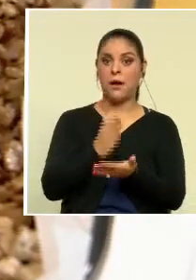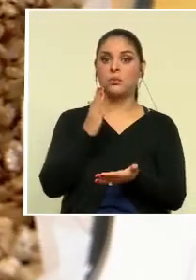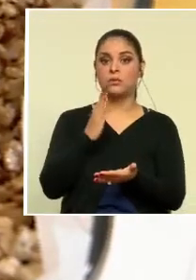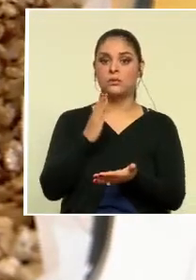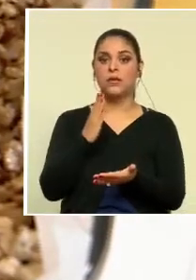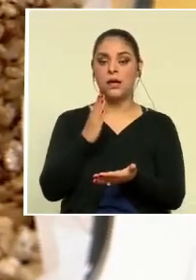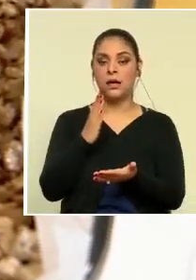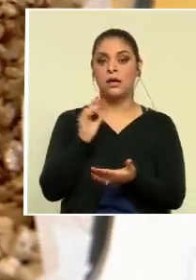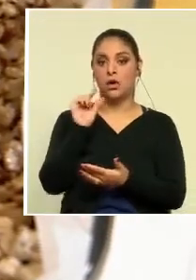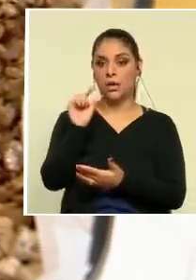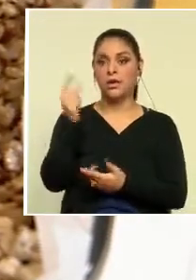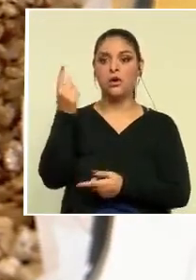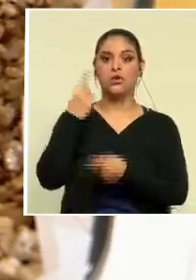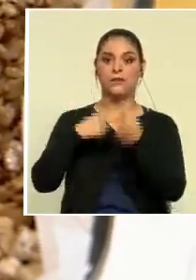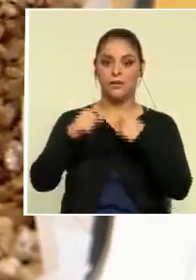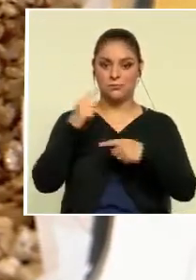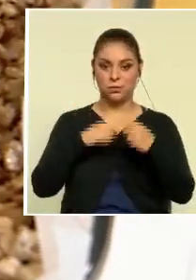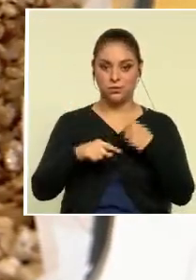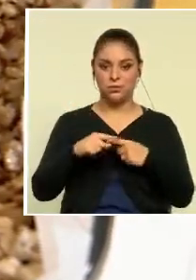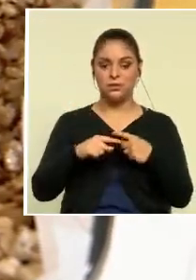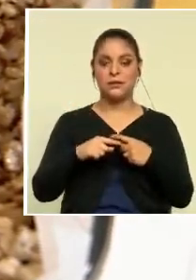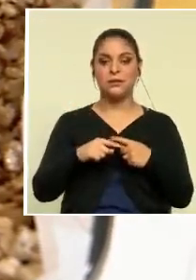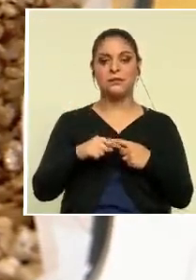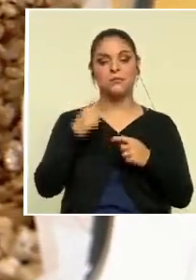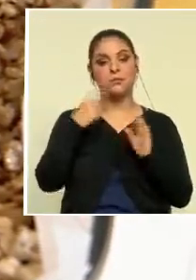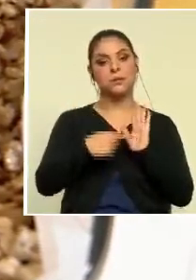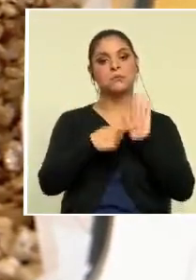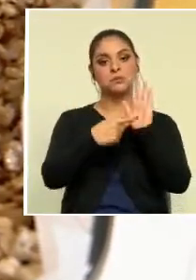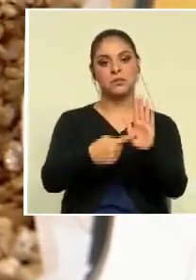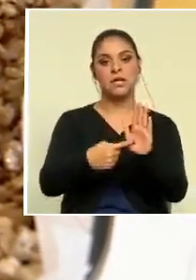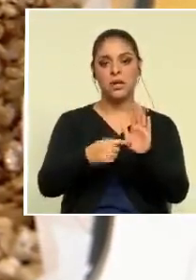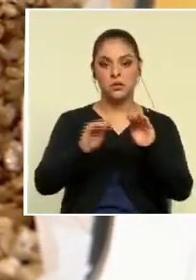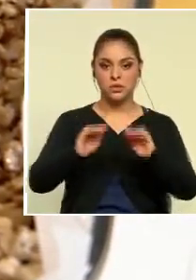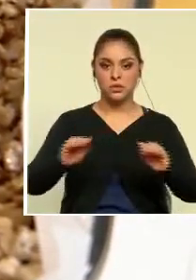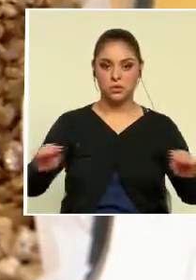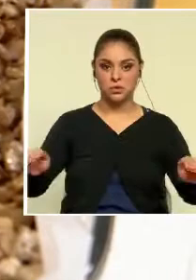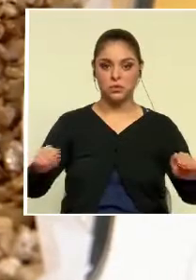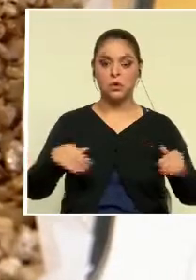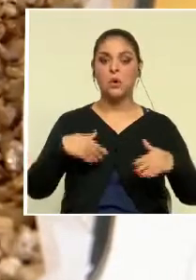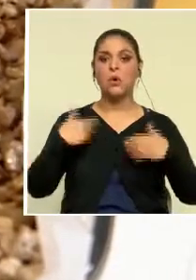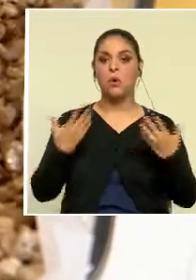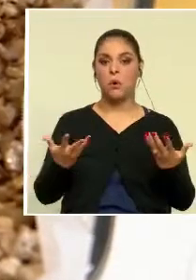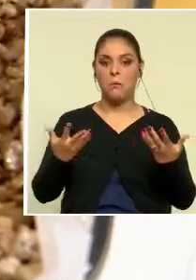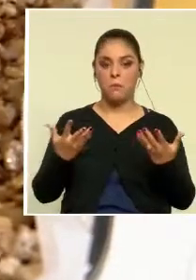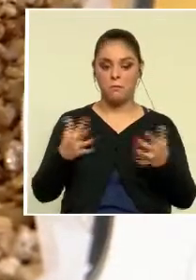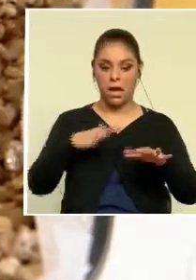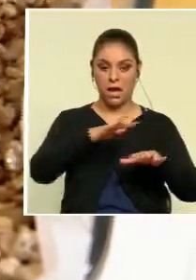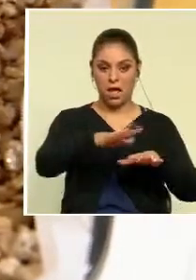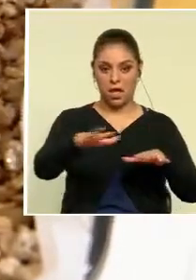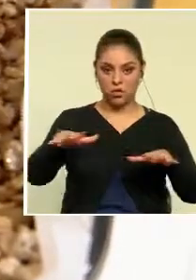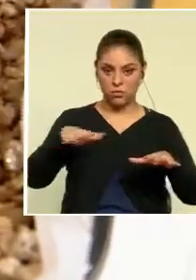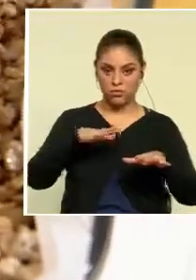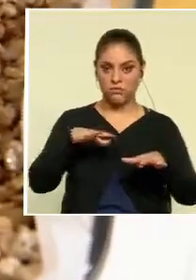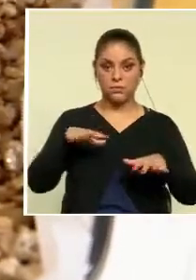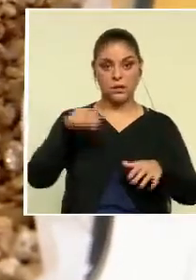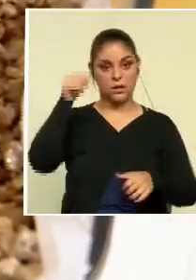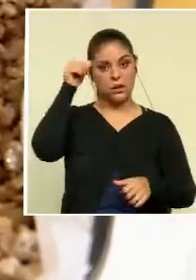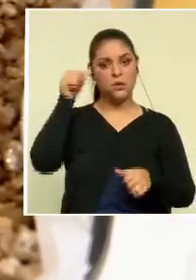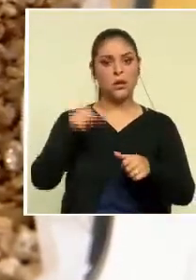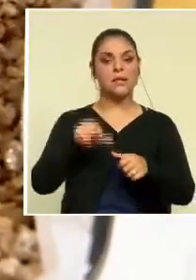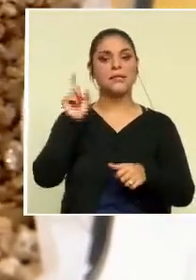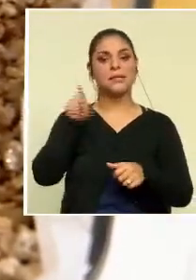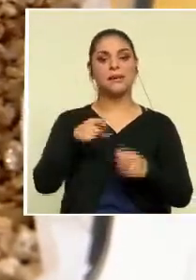cuando regresemos vamos a mostrarles a los niños cómo nos va quedando recuerden que hay que esperar que se